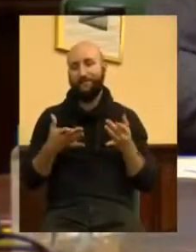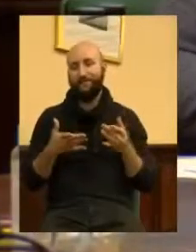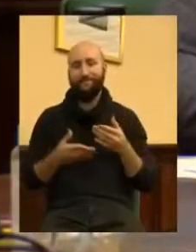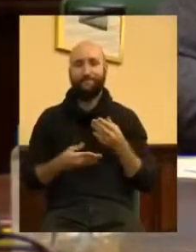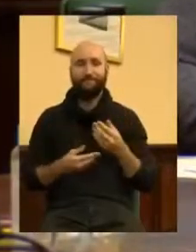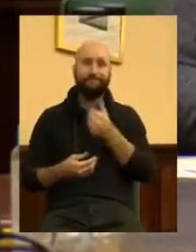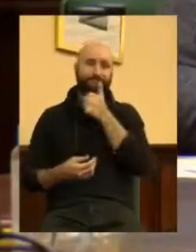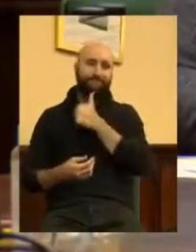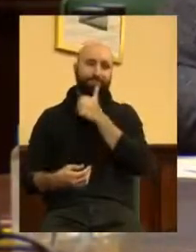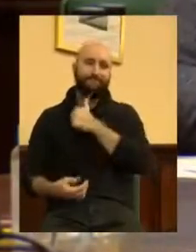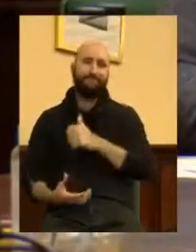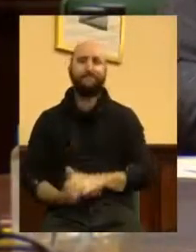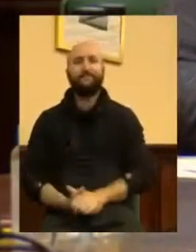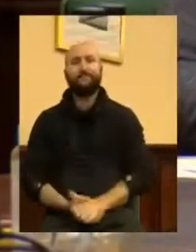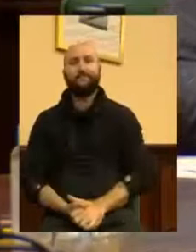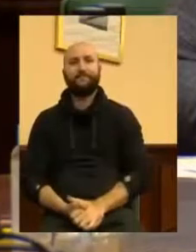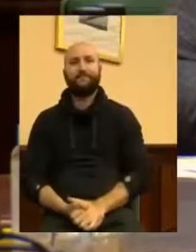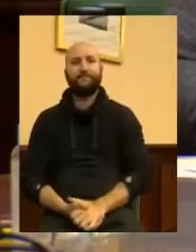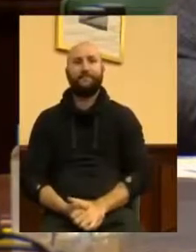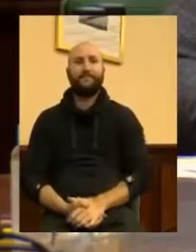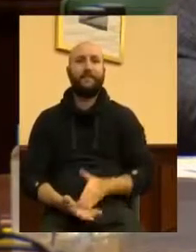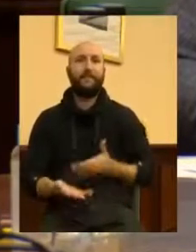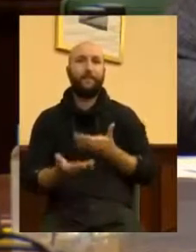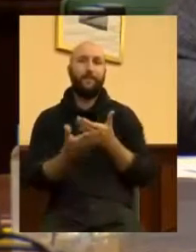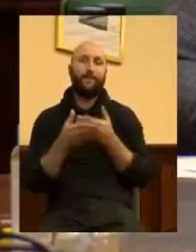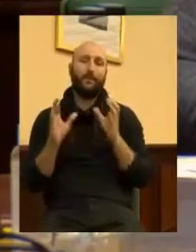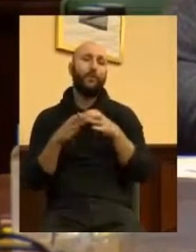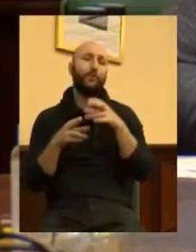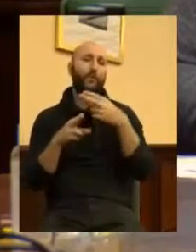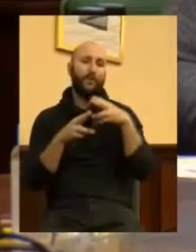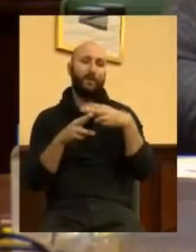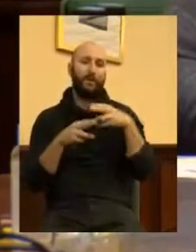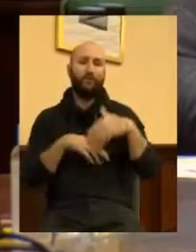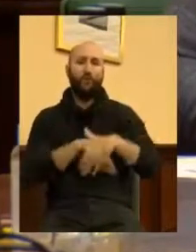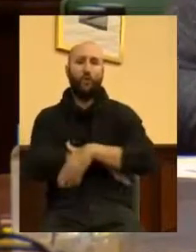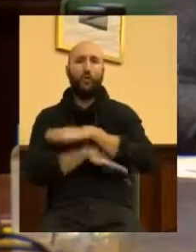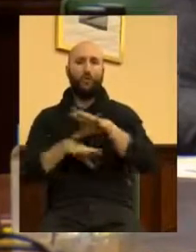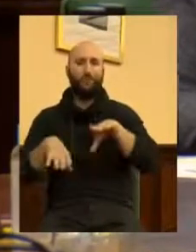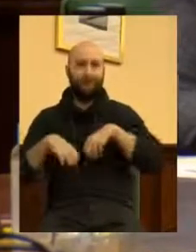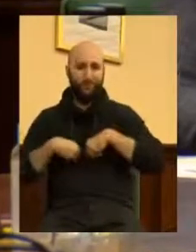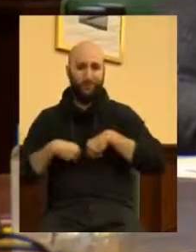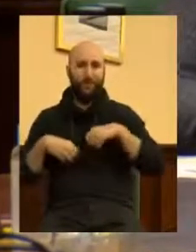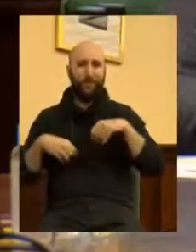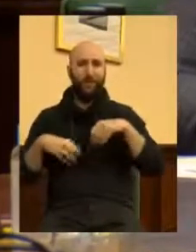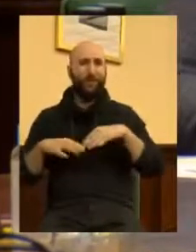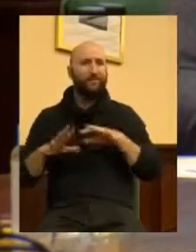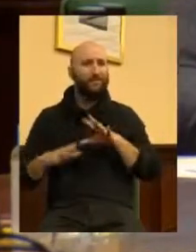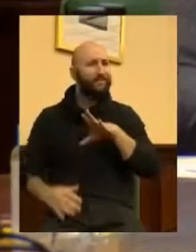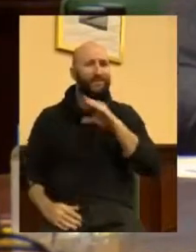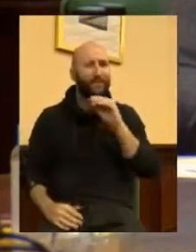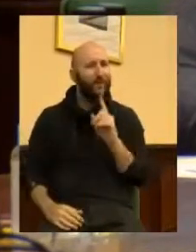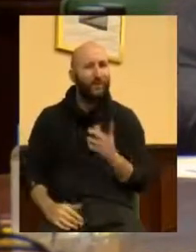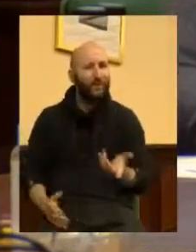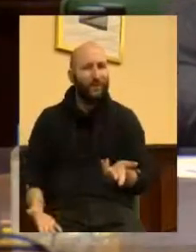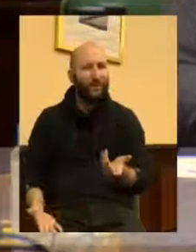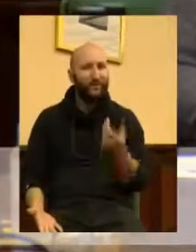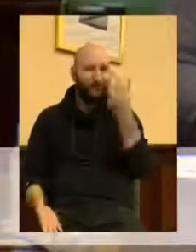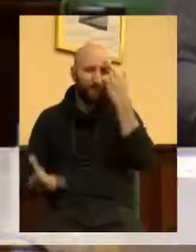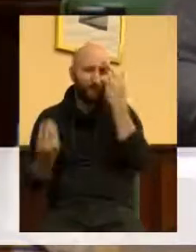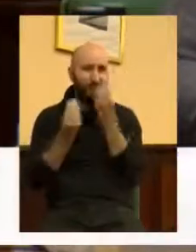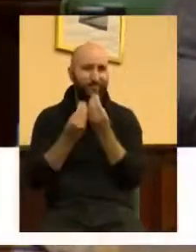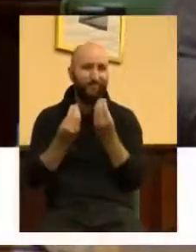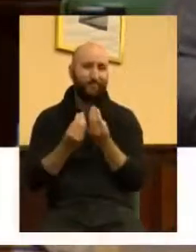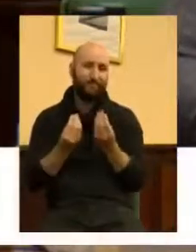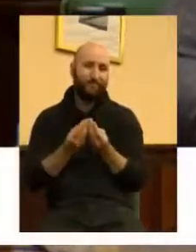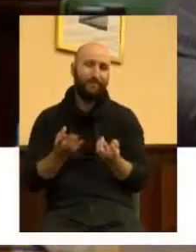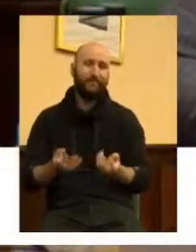Tengo que decirles una cosa a los partidos que forman parte del gobierno, pero no les entiendo, sinceramente. Miren,